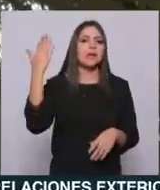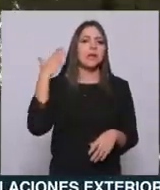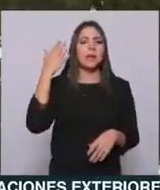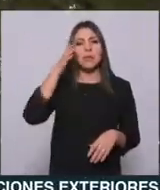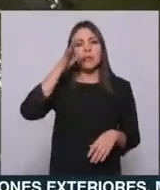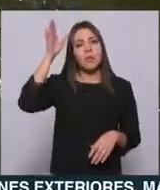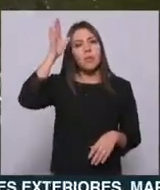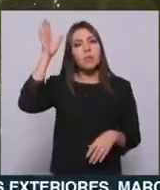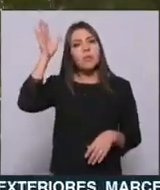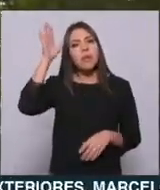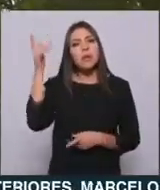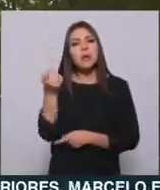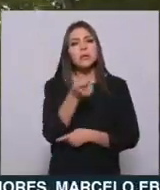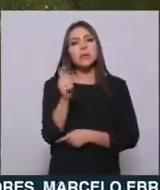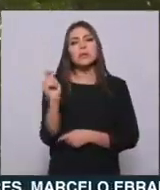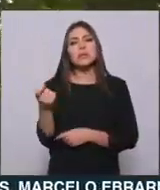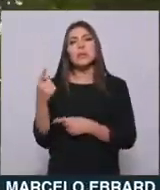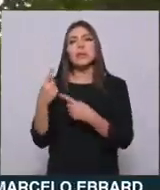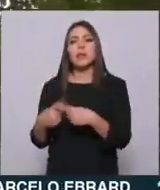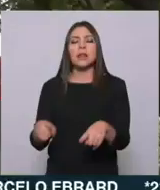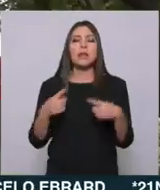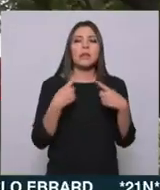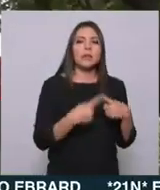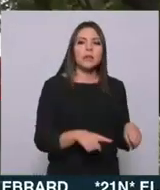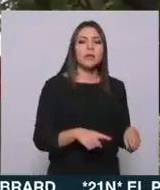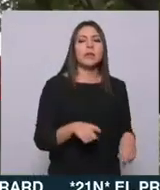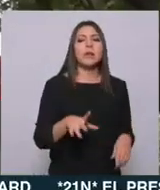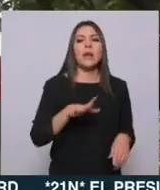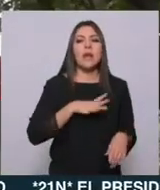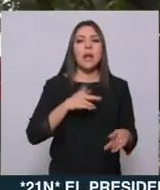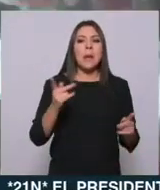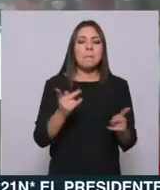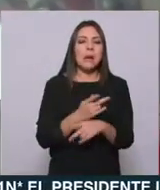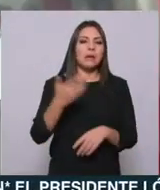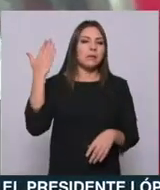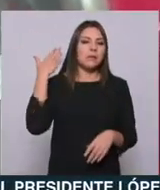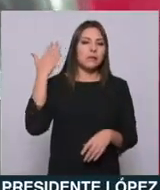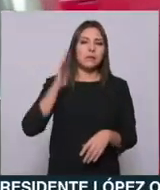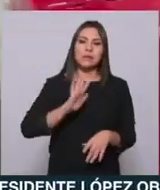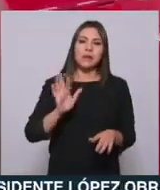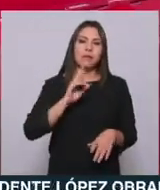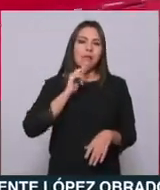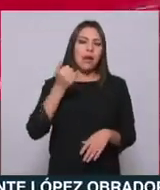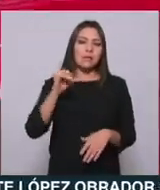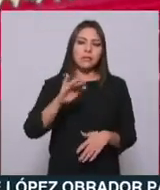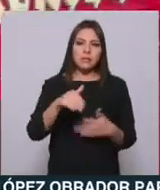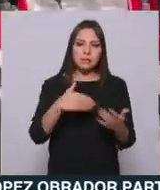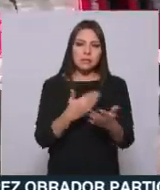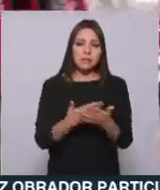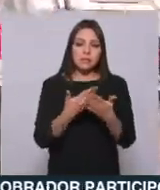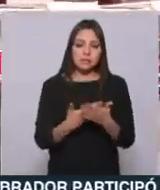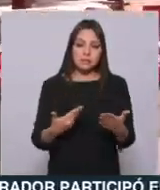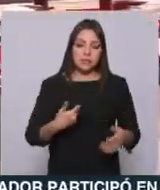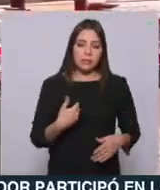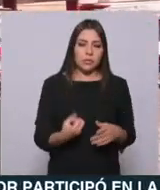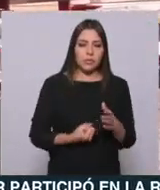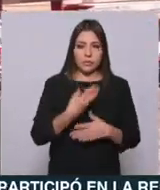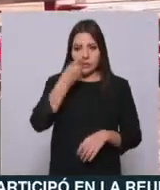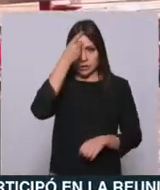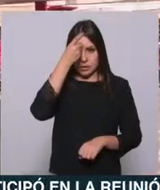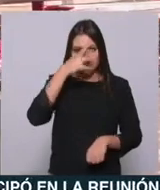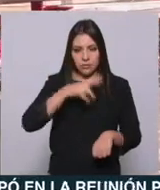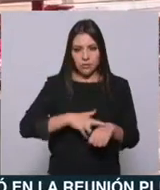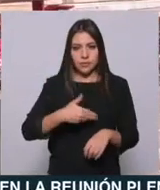una versión importante, es una parte del pasado y yo prefiero dejarlo así. Yo soy el director general ahora, tengo la